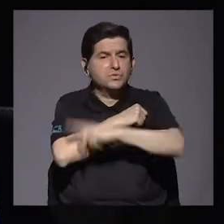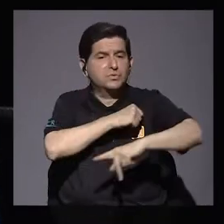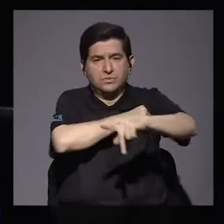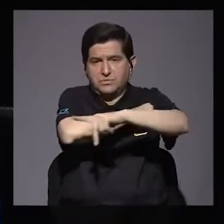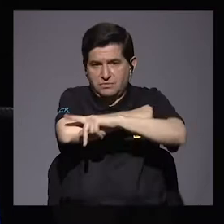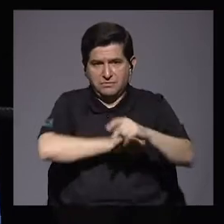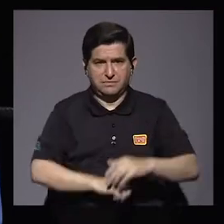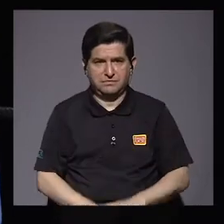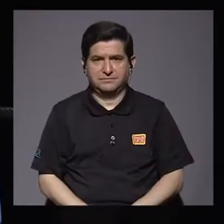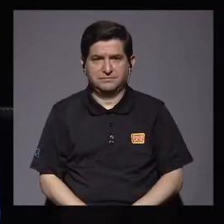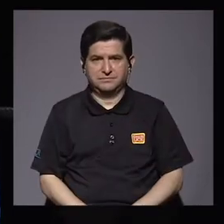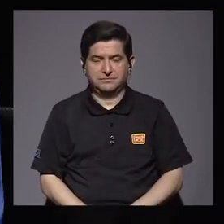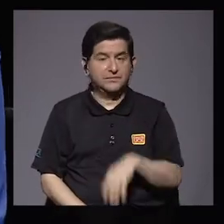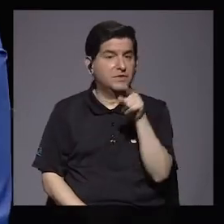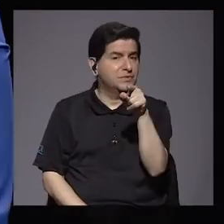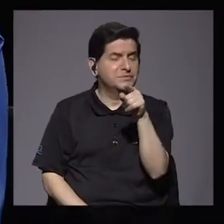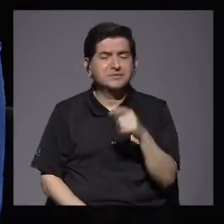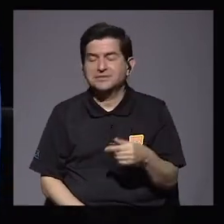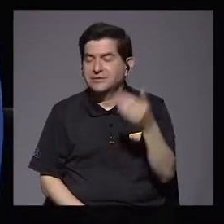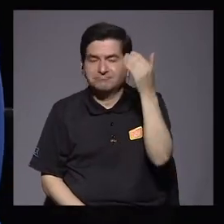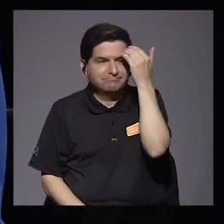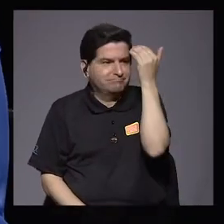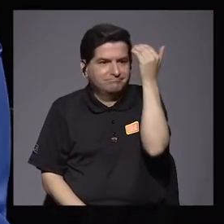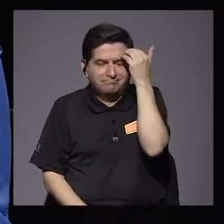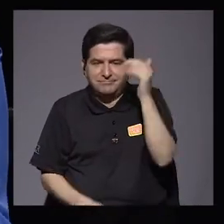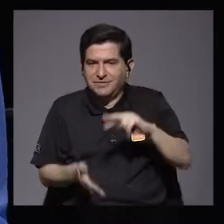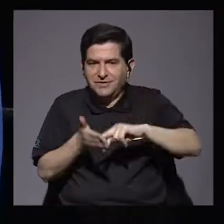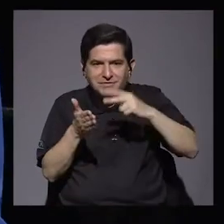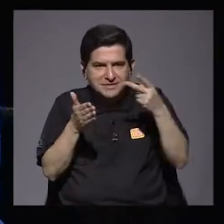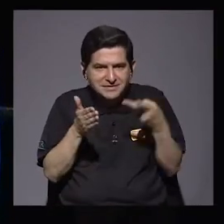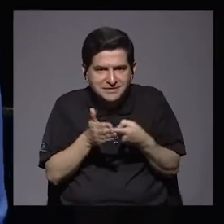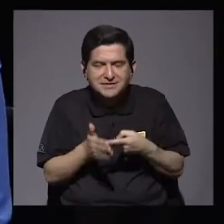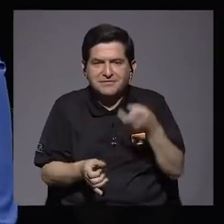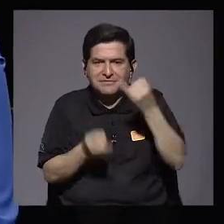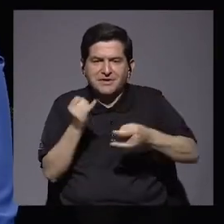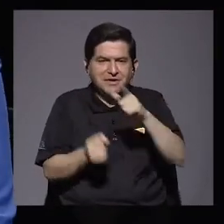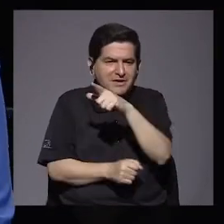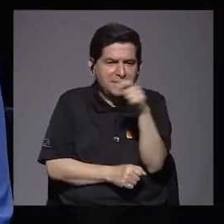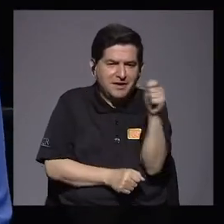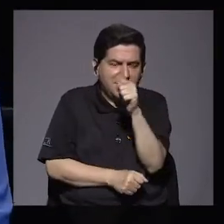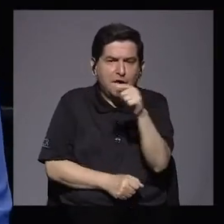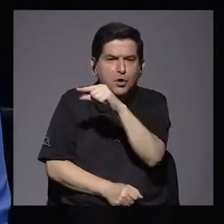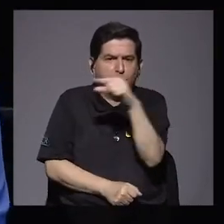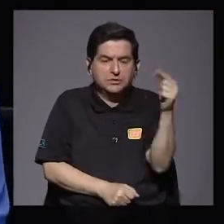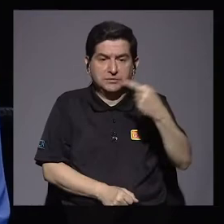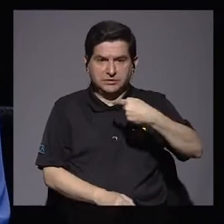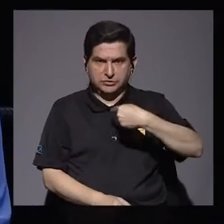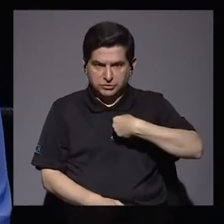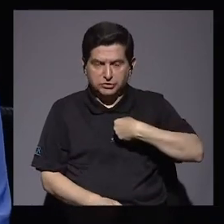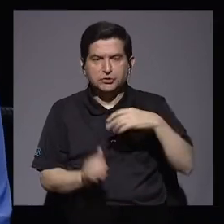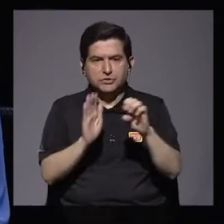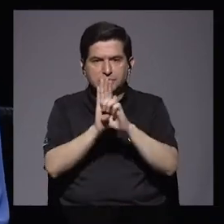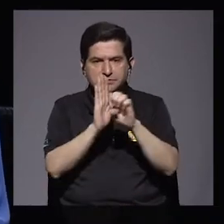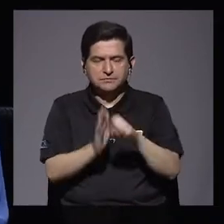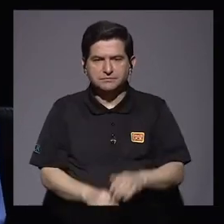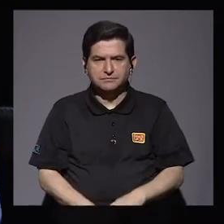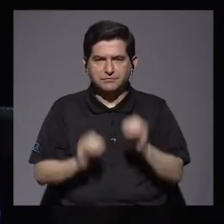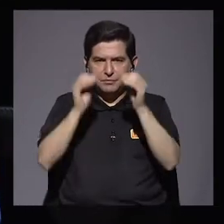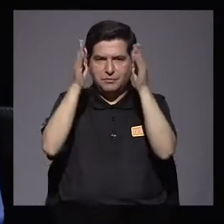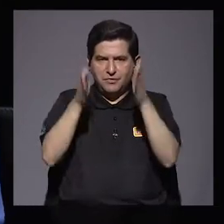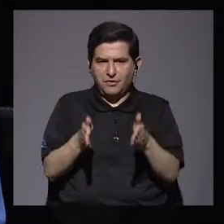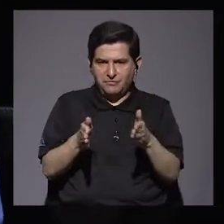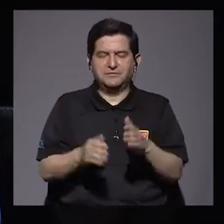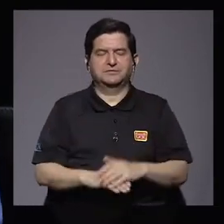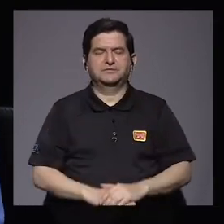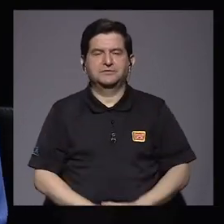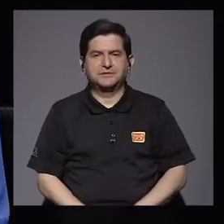del país. O sea, usted no tiene idea lo que ha sido en estos últimos meses y semanas para mí, por ejemplo, como